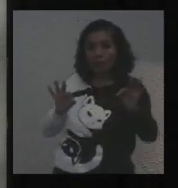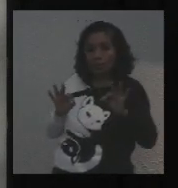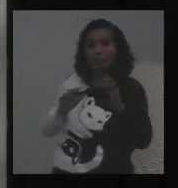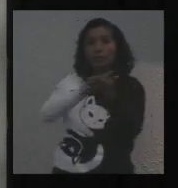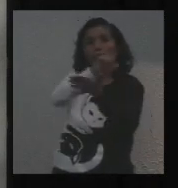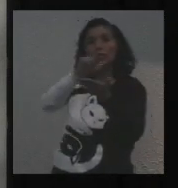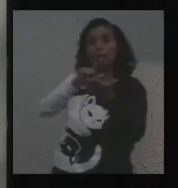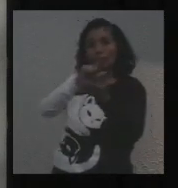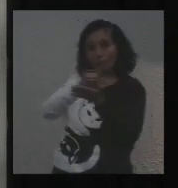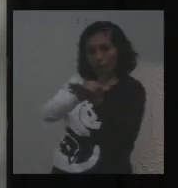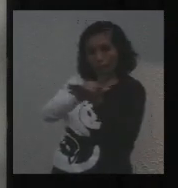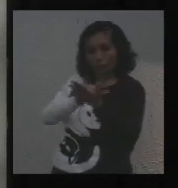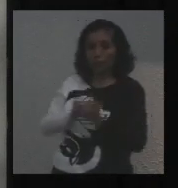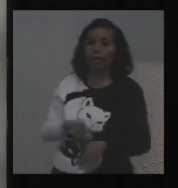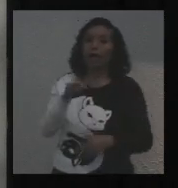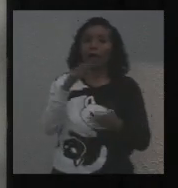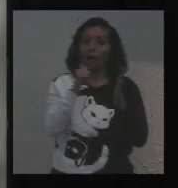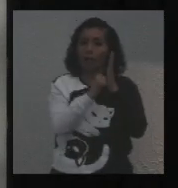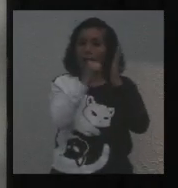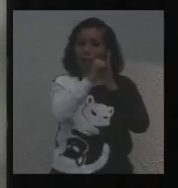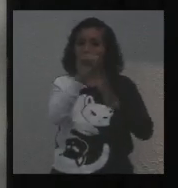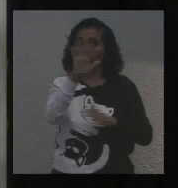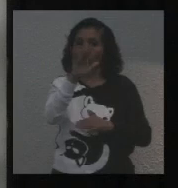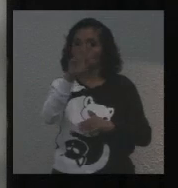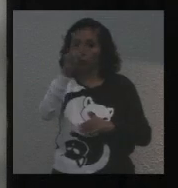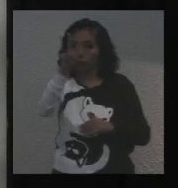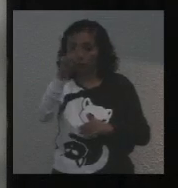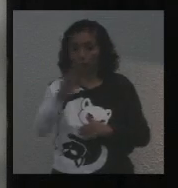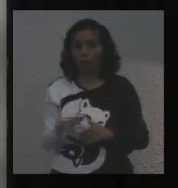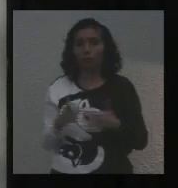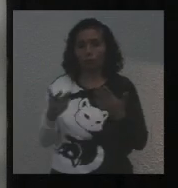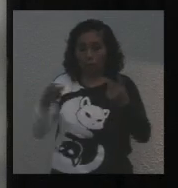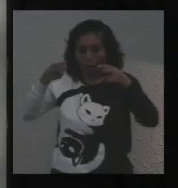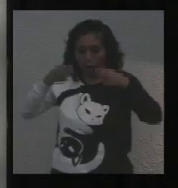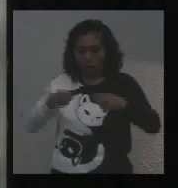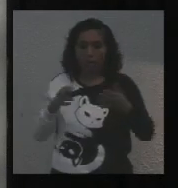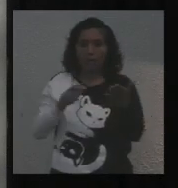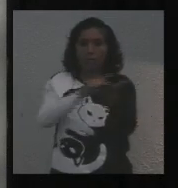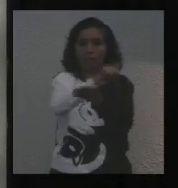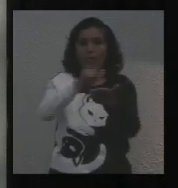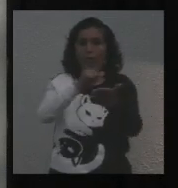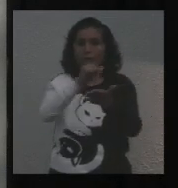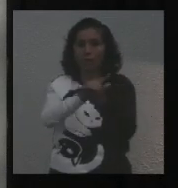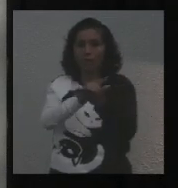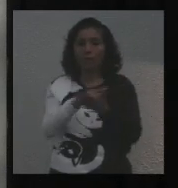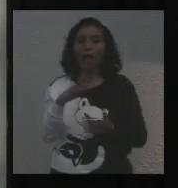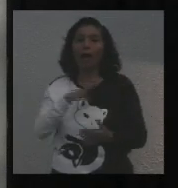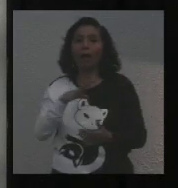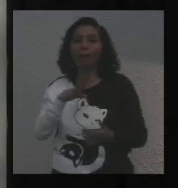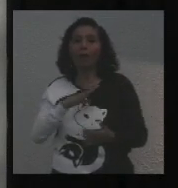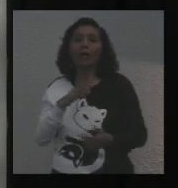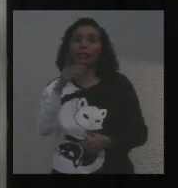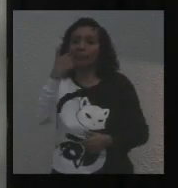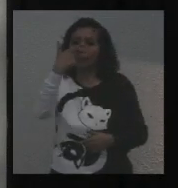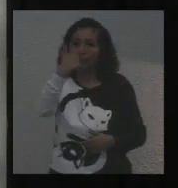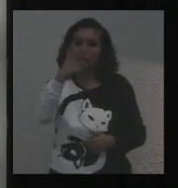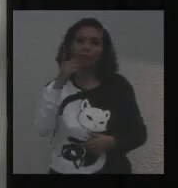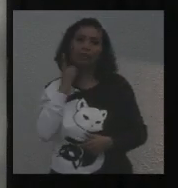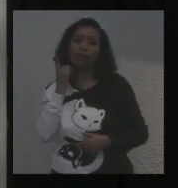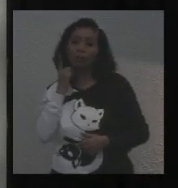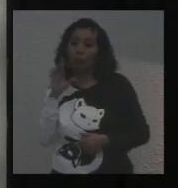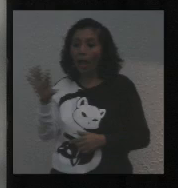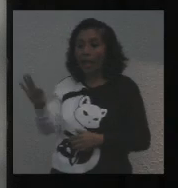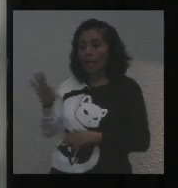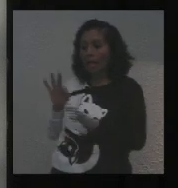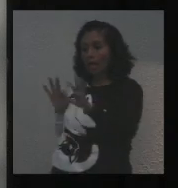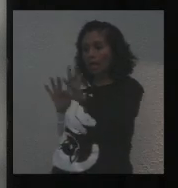legislatura. Artículo 52. La legislatura del Estado de Quintana Roo se integra con 7 diputados electos